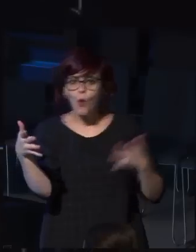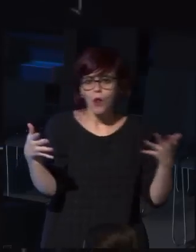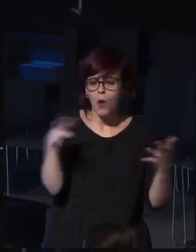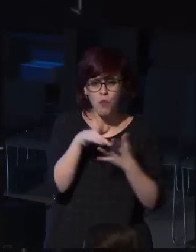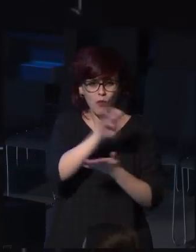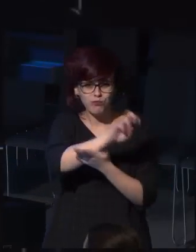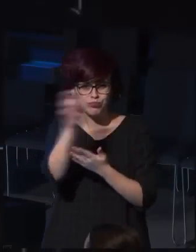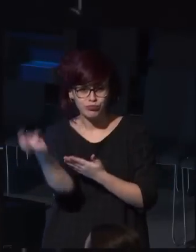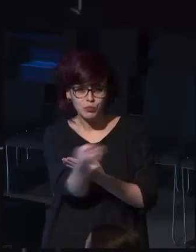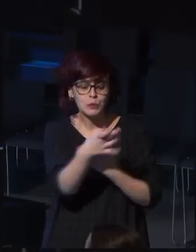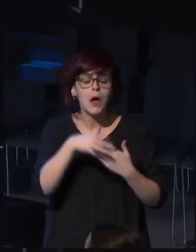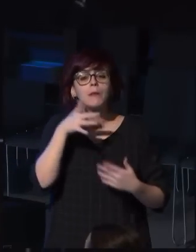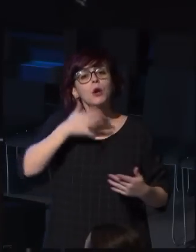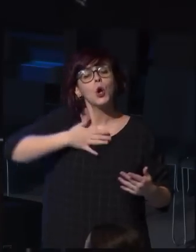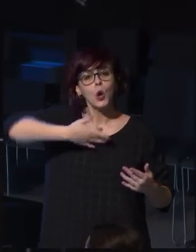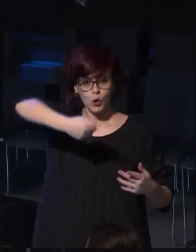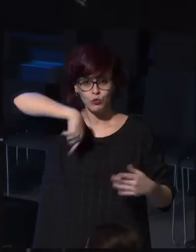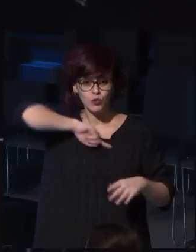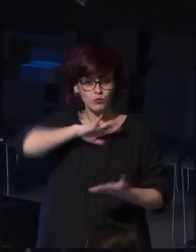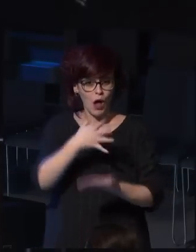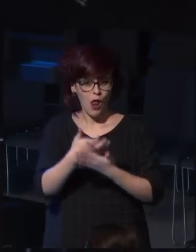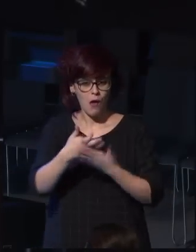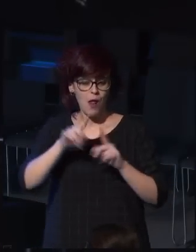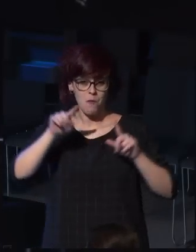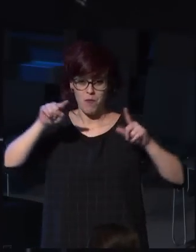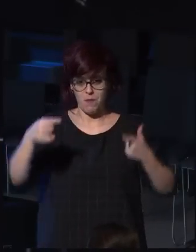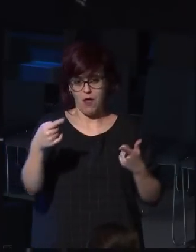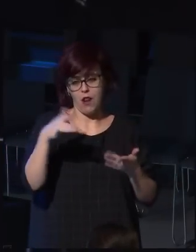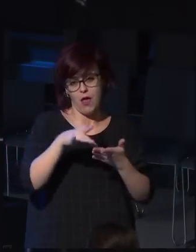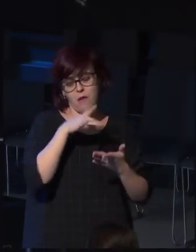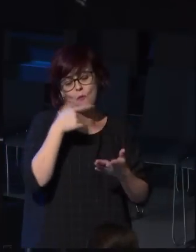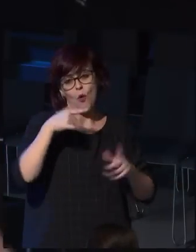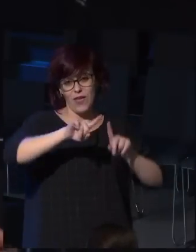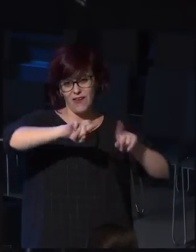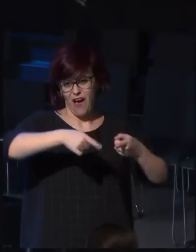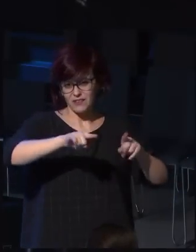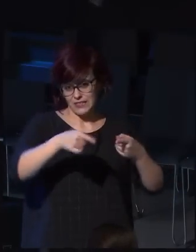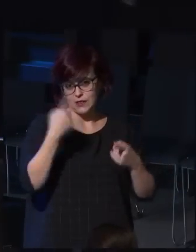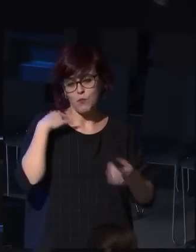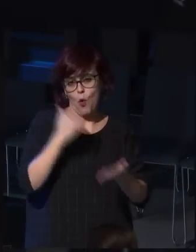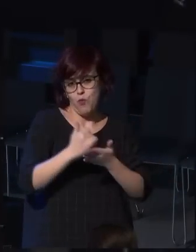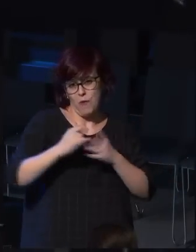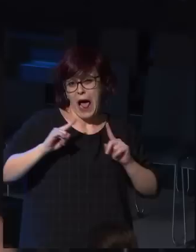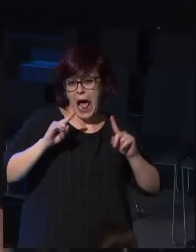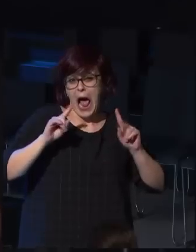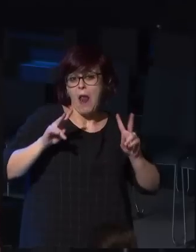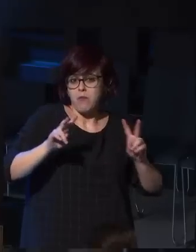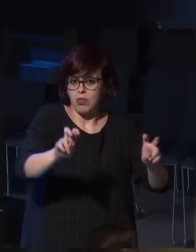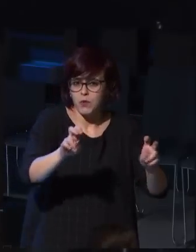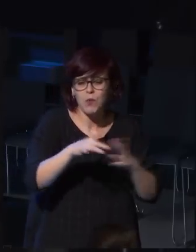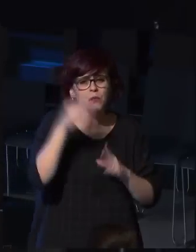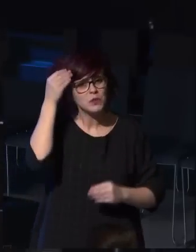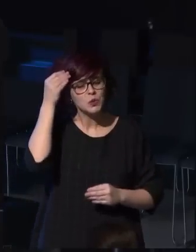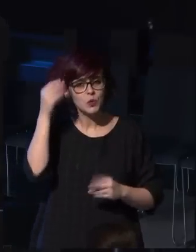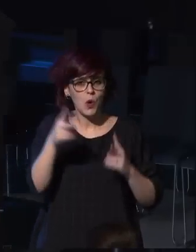posibilidades. Yo, o sea, nosotros cuando empezamos a grabar, nuestra primera maqueta fue en cassette, en un... no sé cuántos,